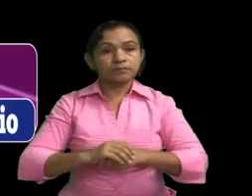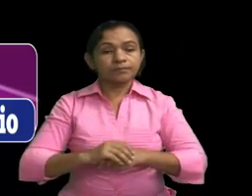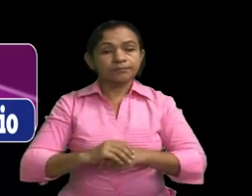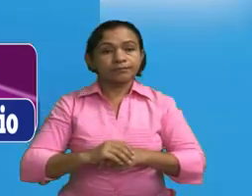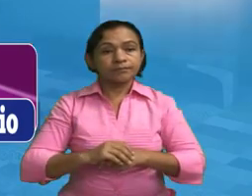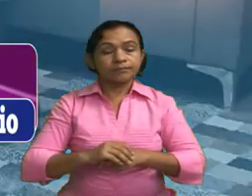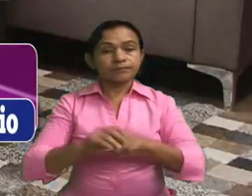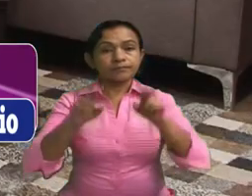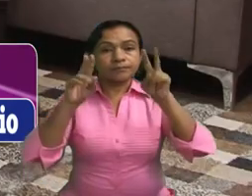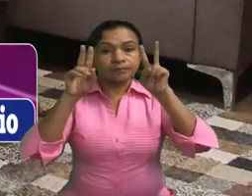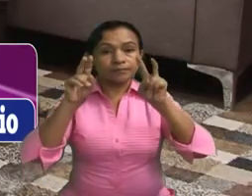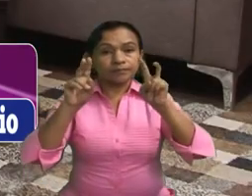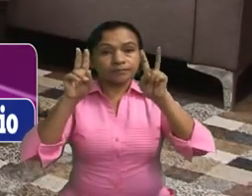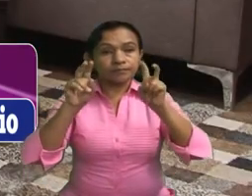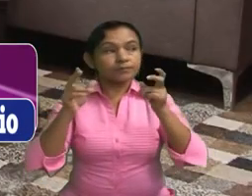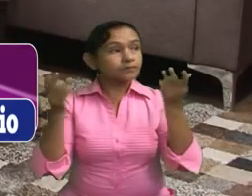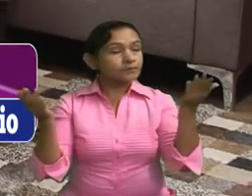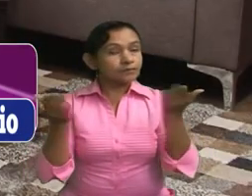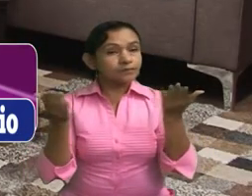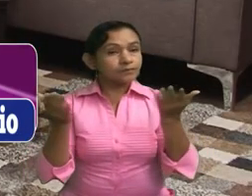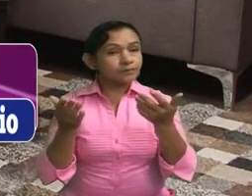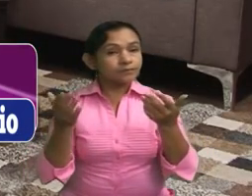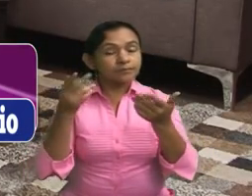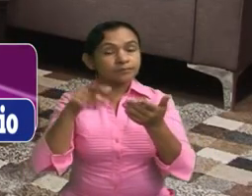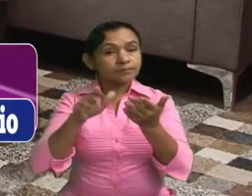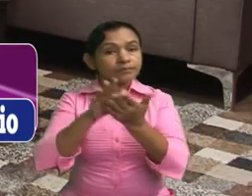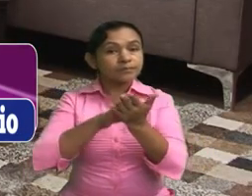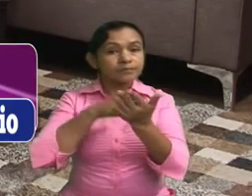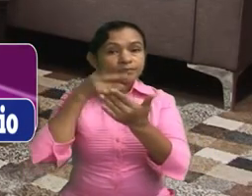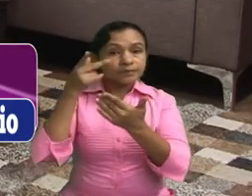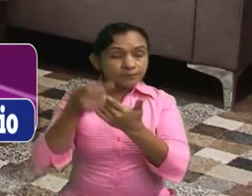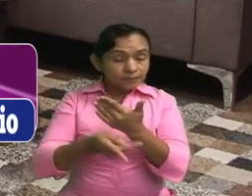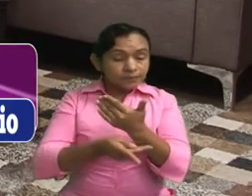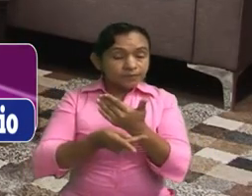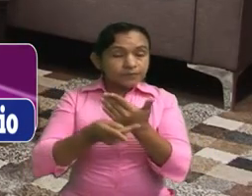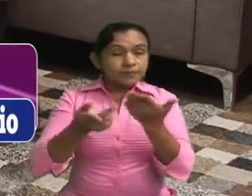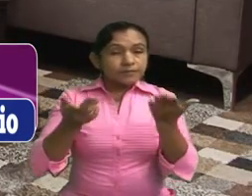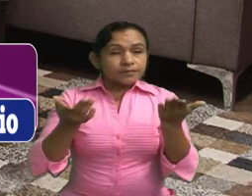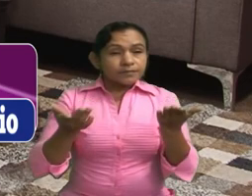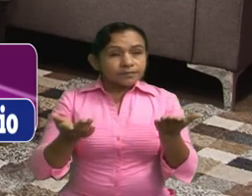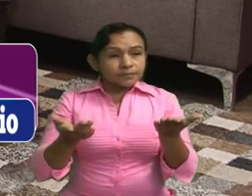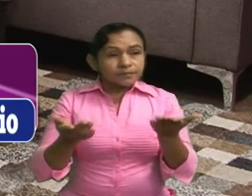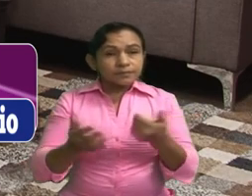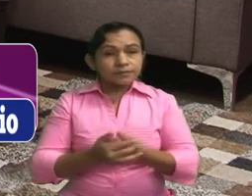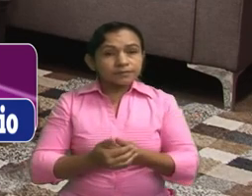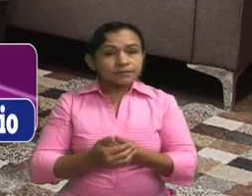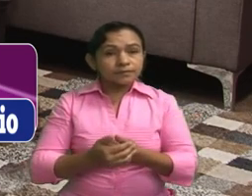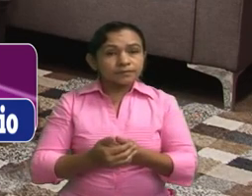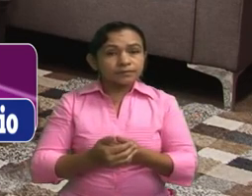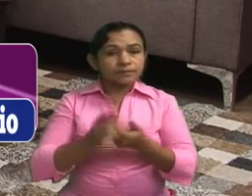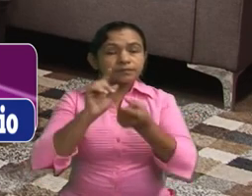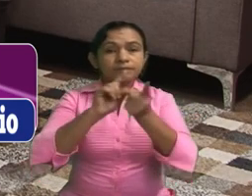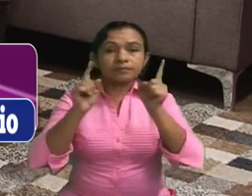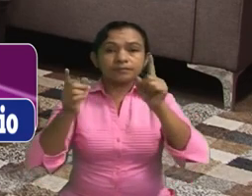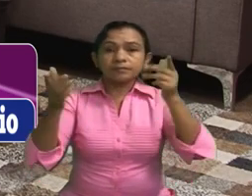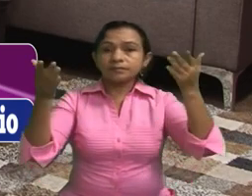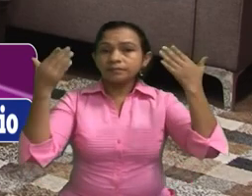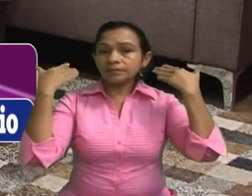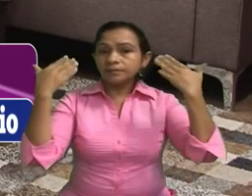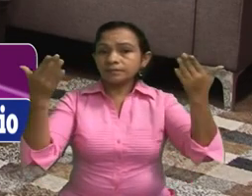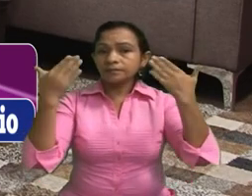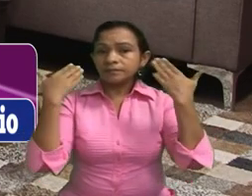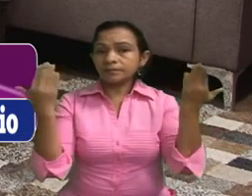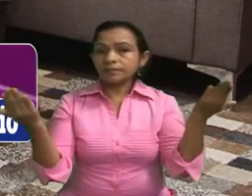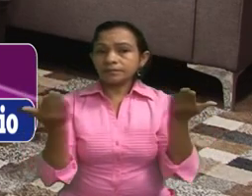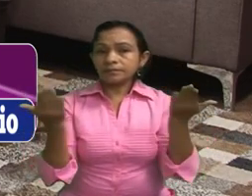En el caso de este programa de reducción de emisiones para el cambio climático,